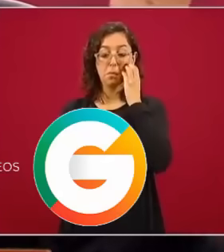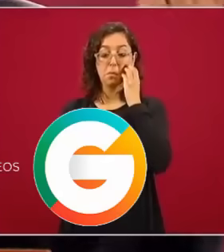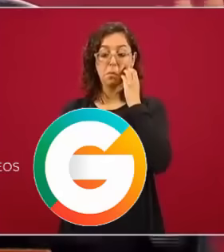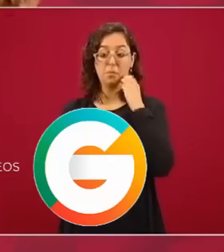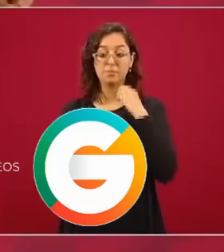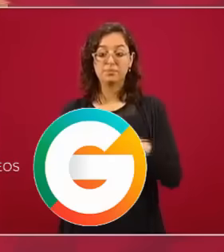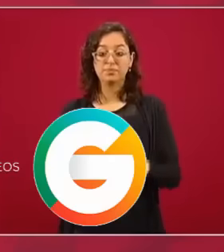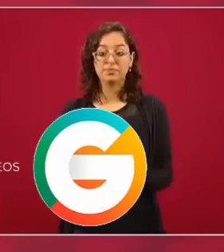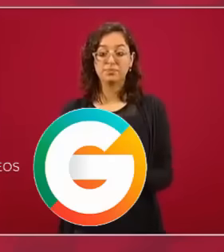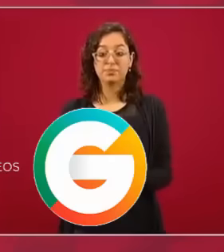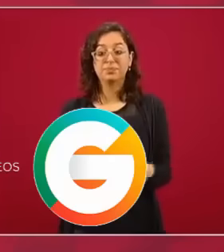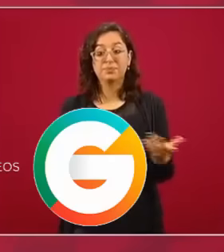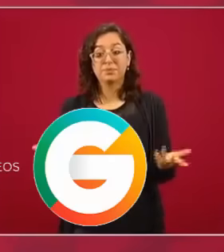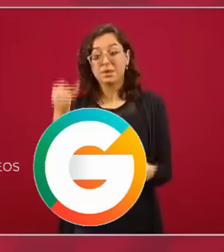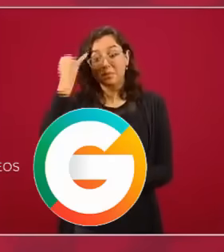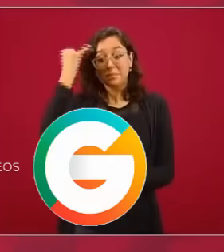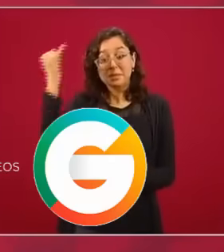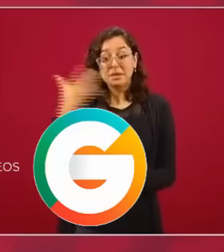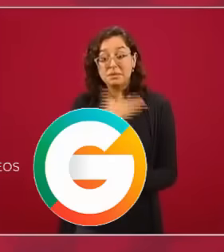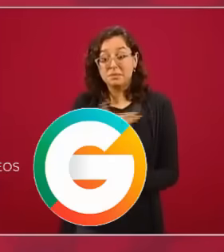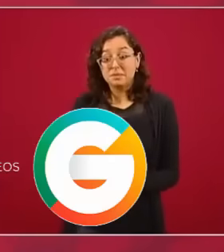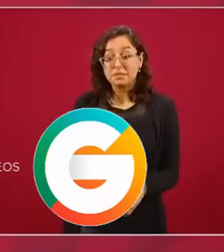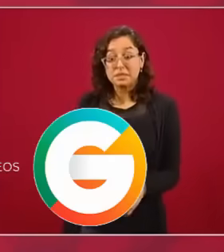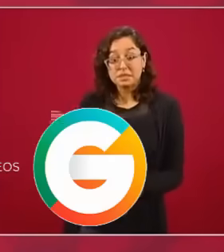Fíjense que andaban.